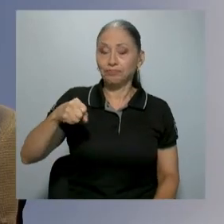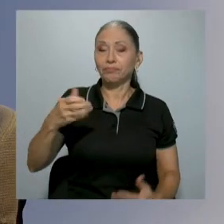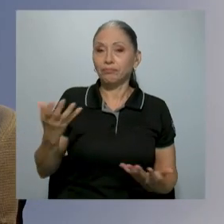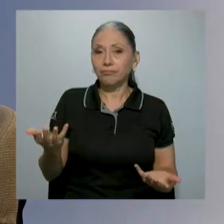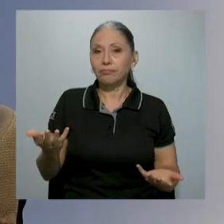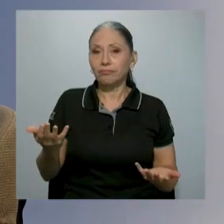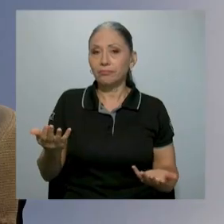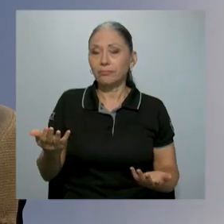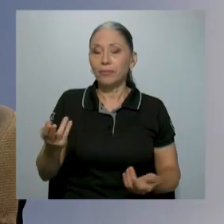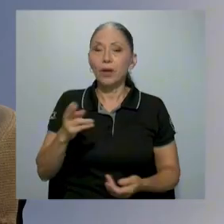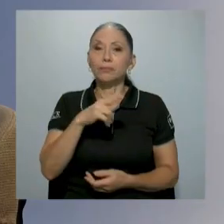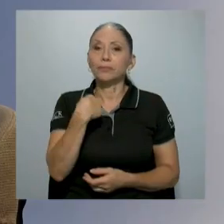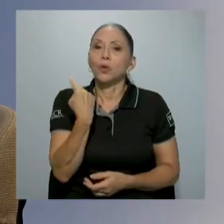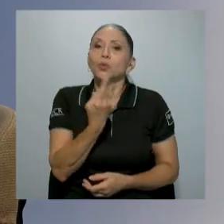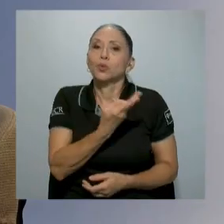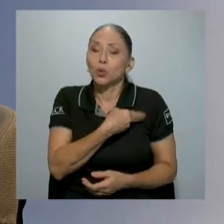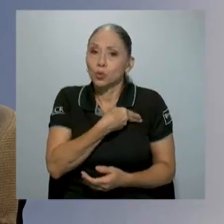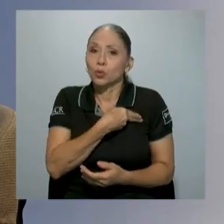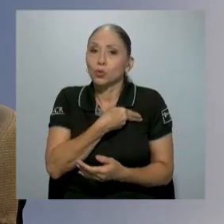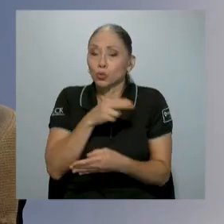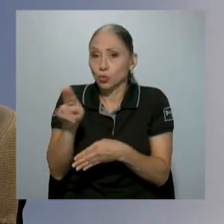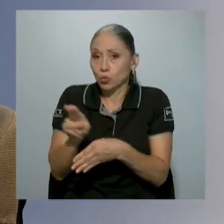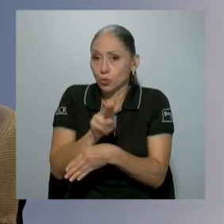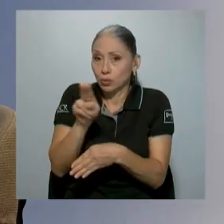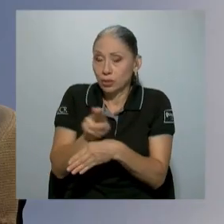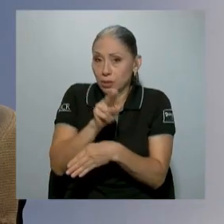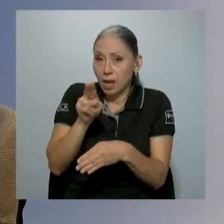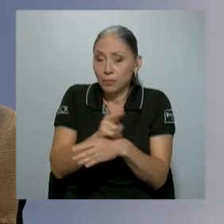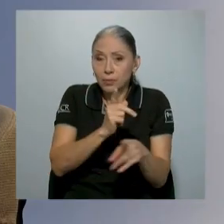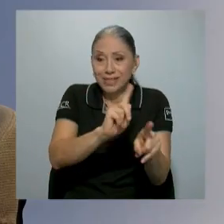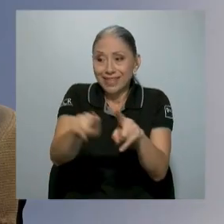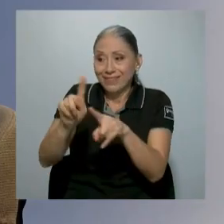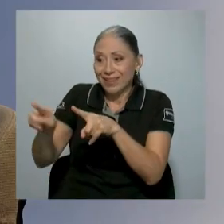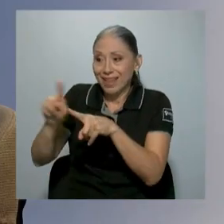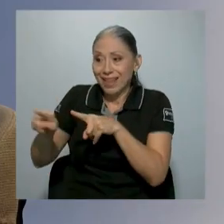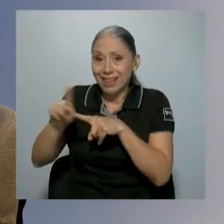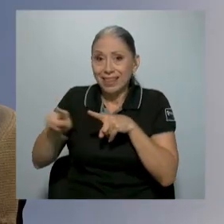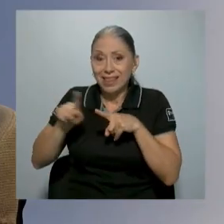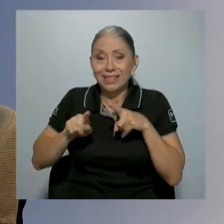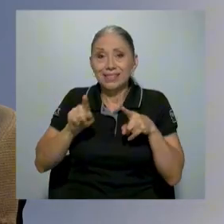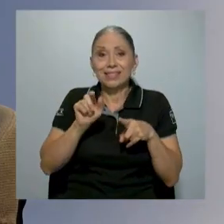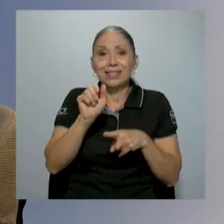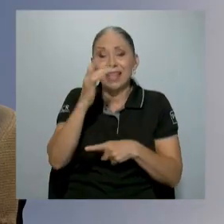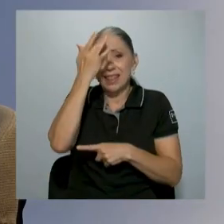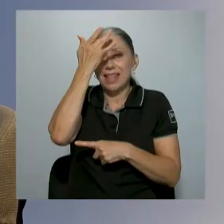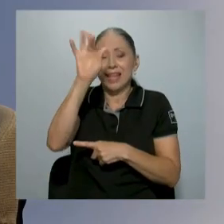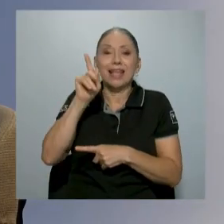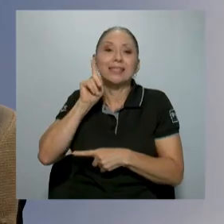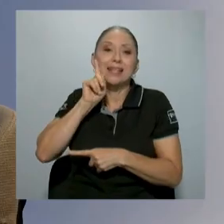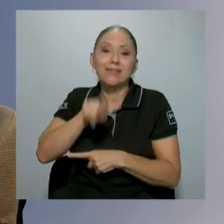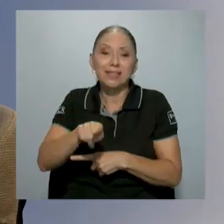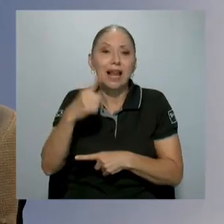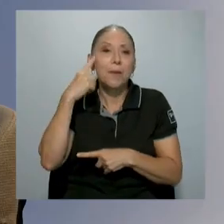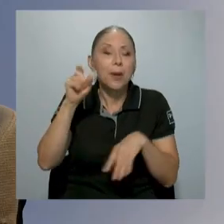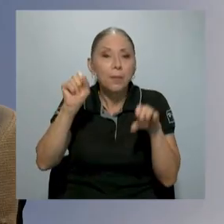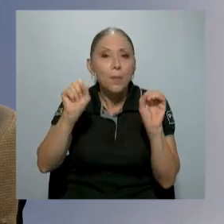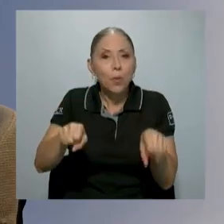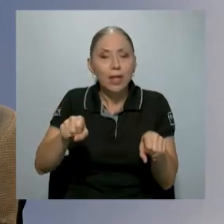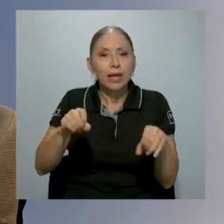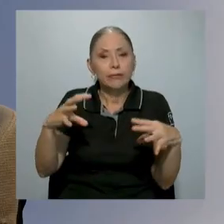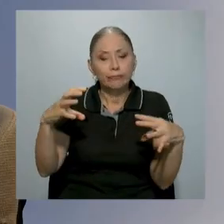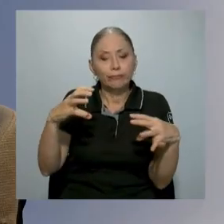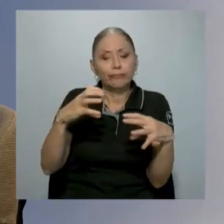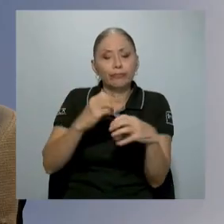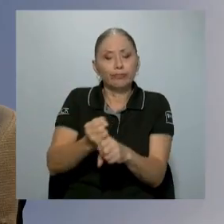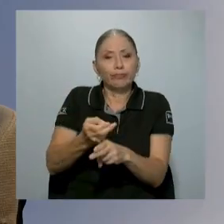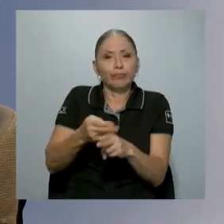que nosotros le dimos a las diferentes herramientas de inteligencia artificial para sistematizar procesos